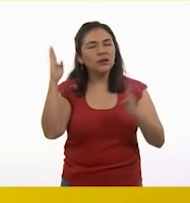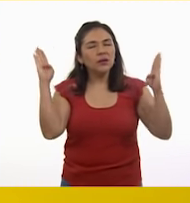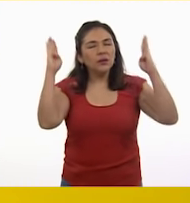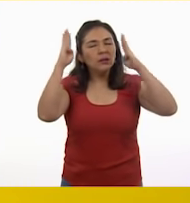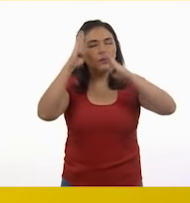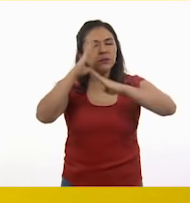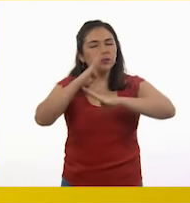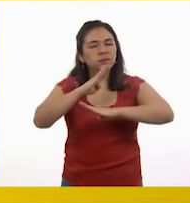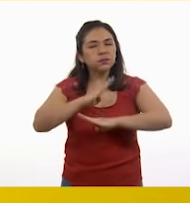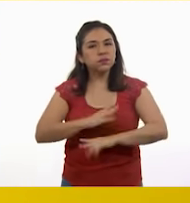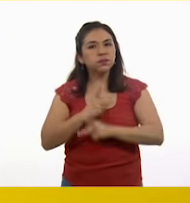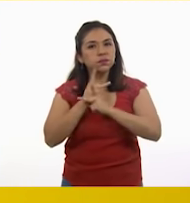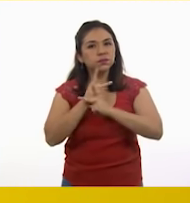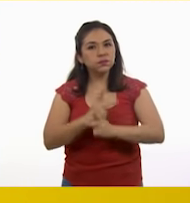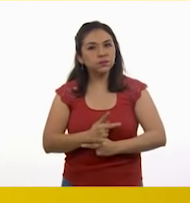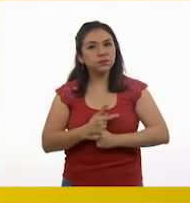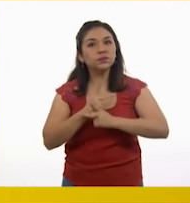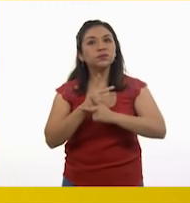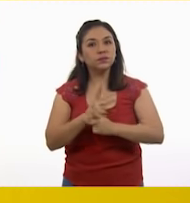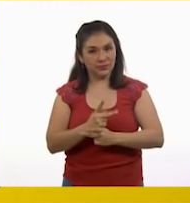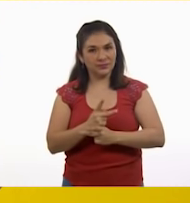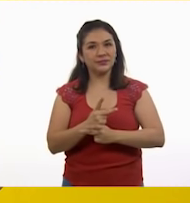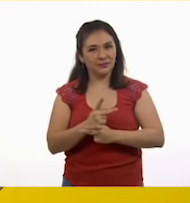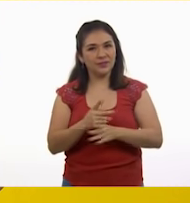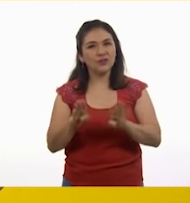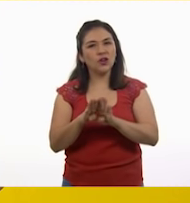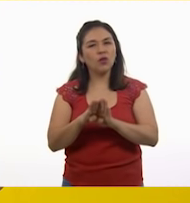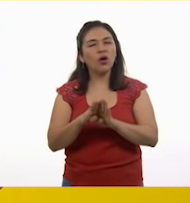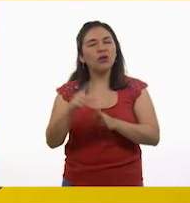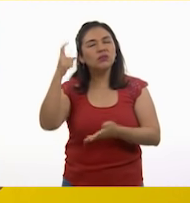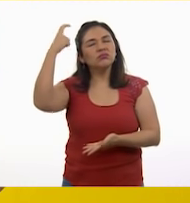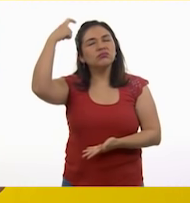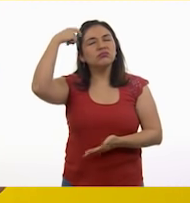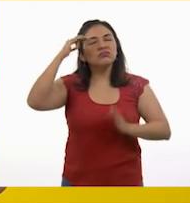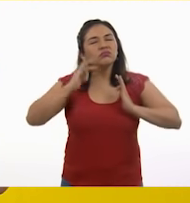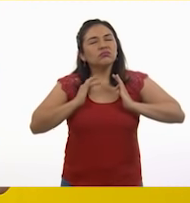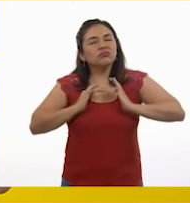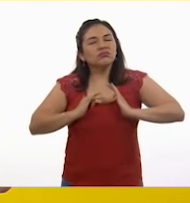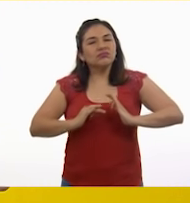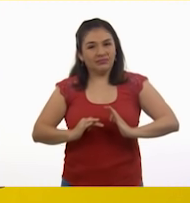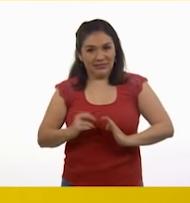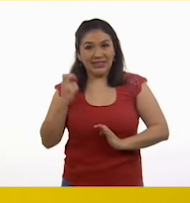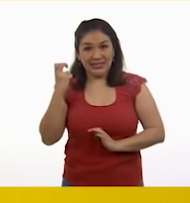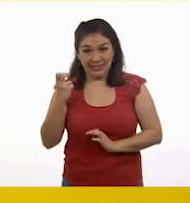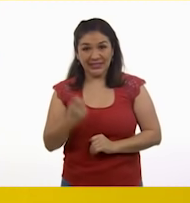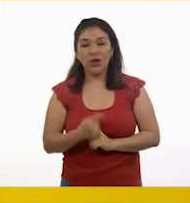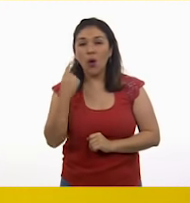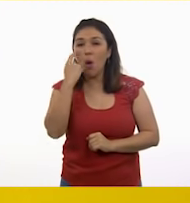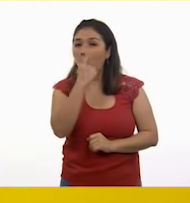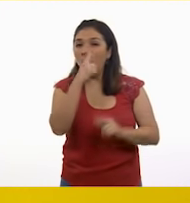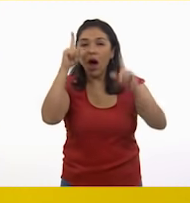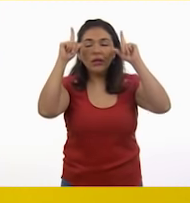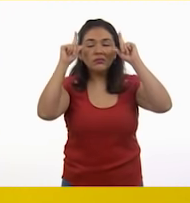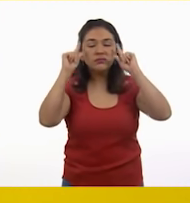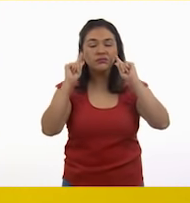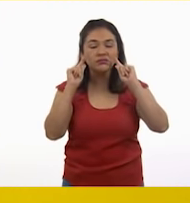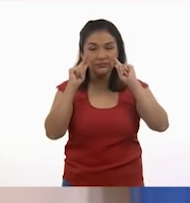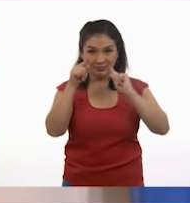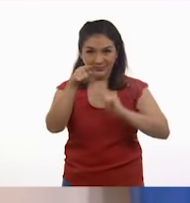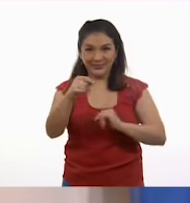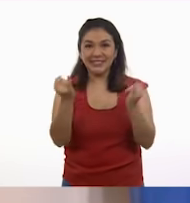incidencia estar en el centro vamos a ver cerramos los ojos vista ojos cerrados